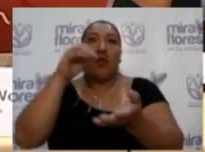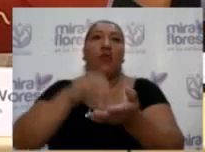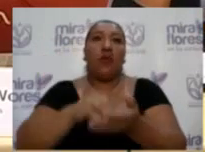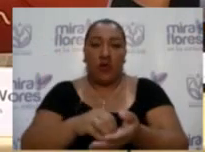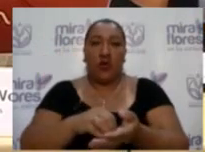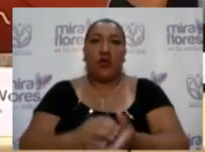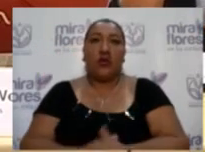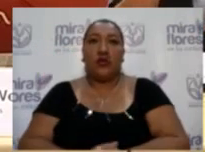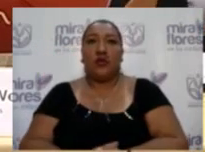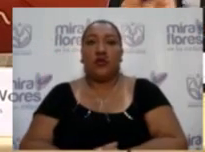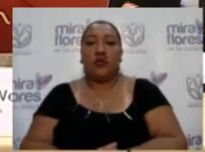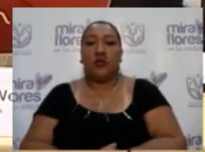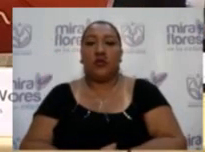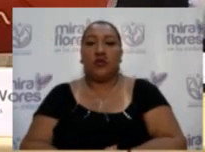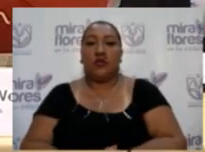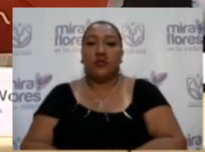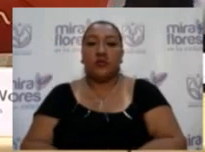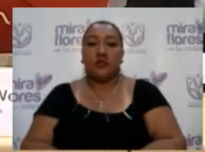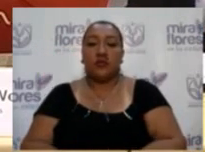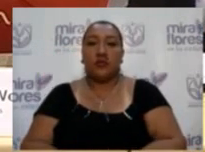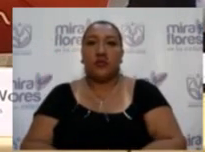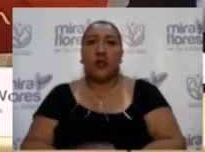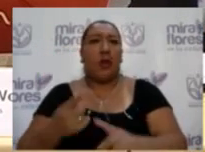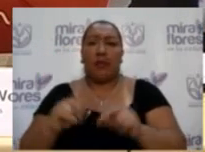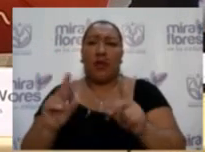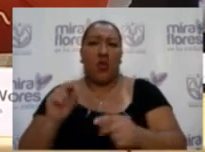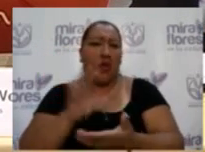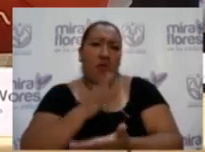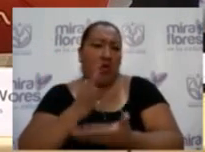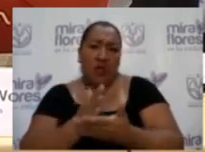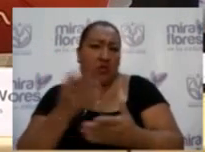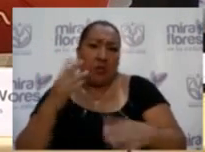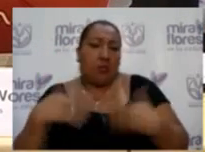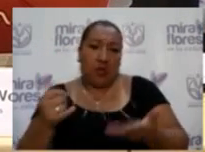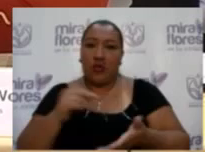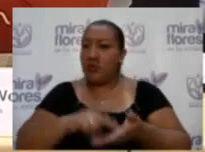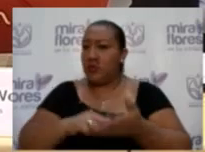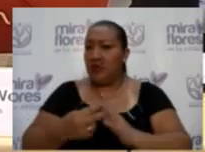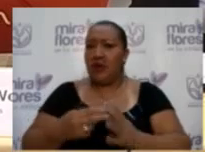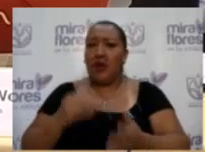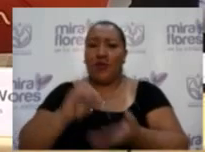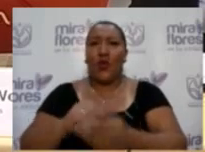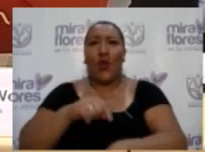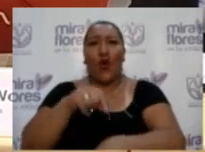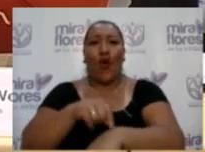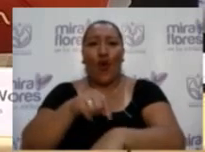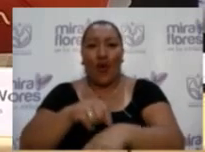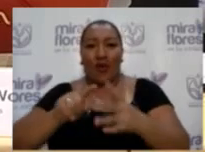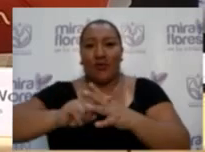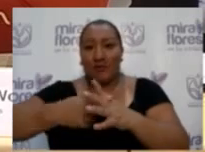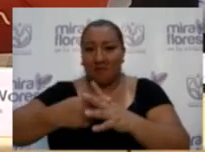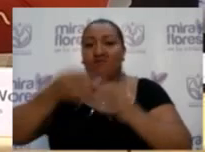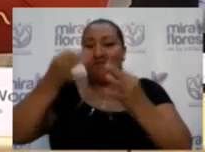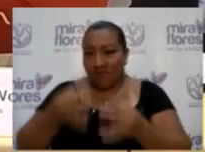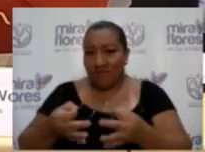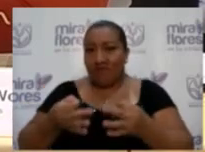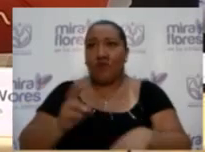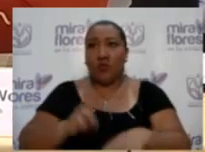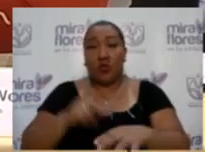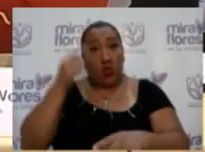horario de citación. Pero no habría ningún problema de poder ponerle la hora de inicio real si es que